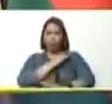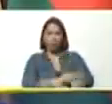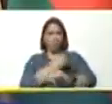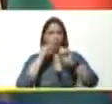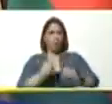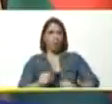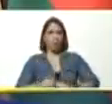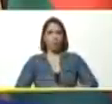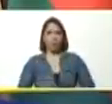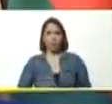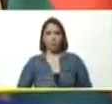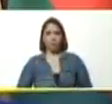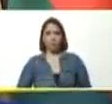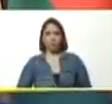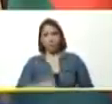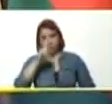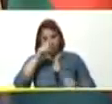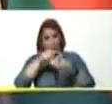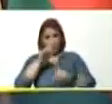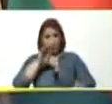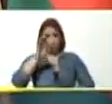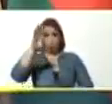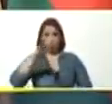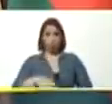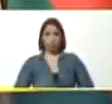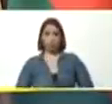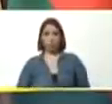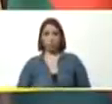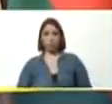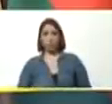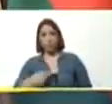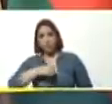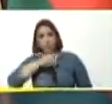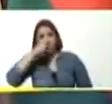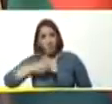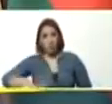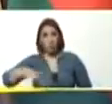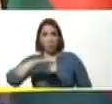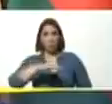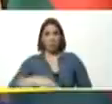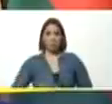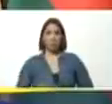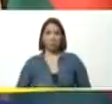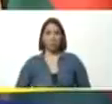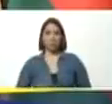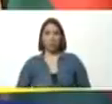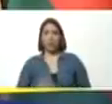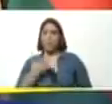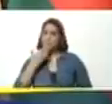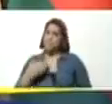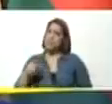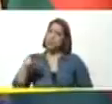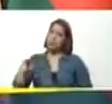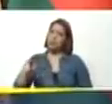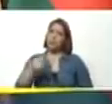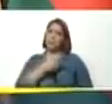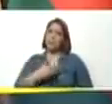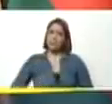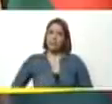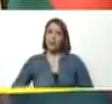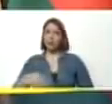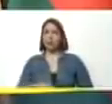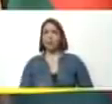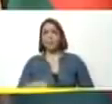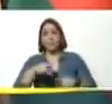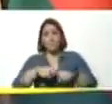y poderoso hacia el futuro. Nuestro pueblo. Dígale al presidente Lukashenko